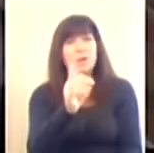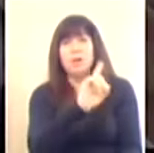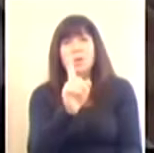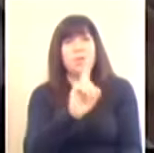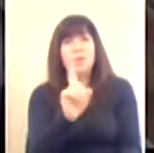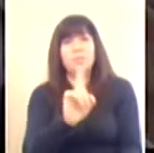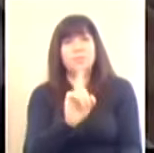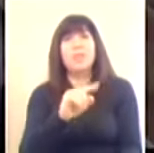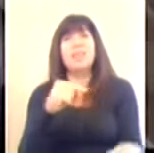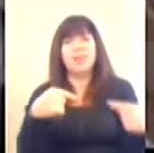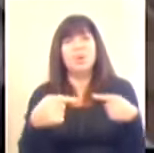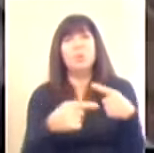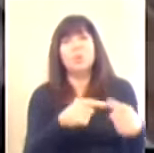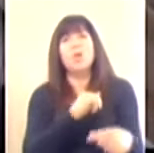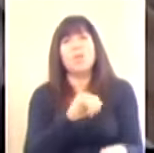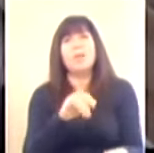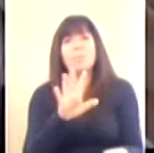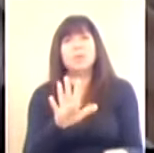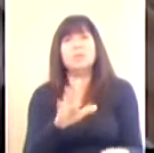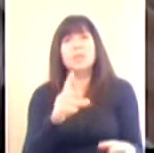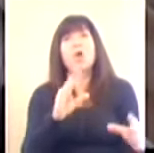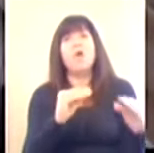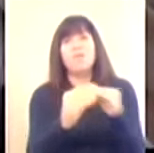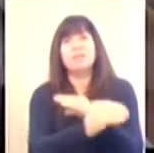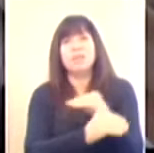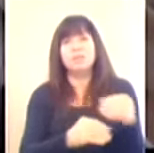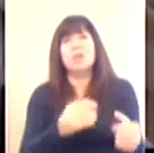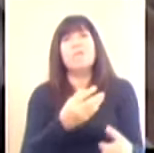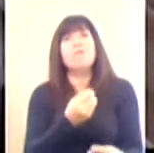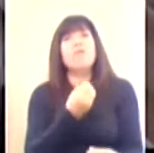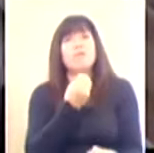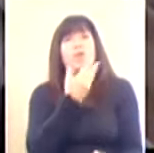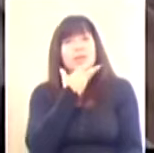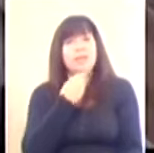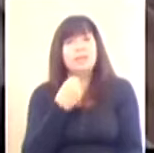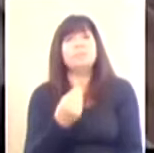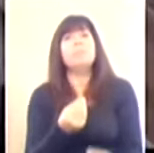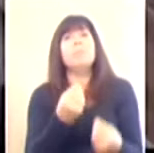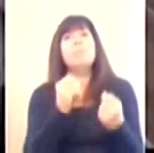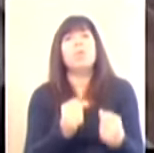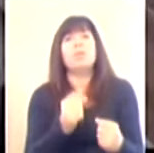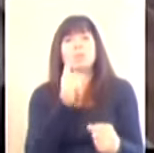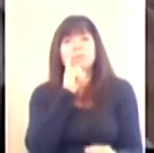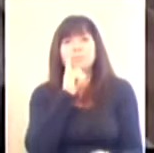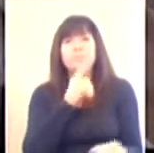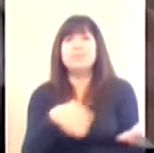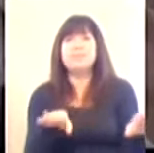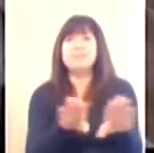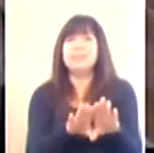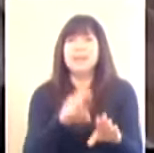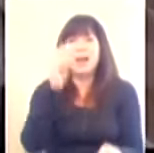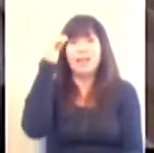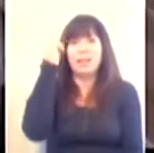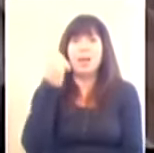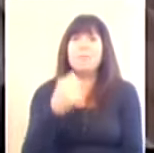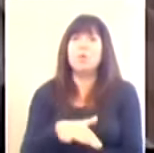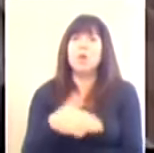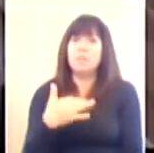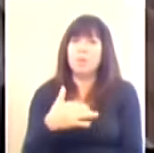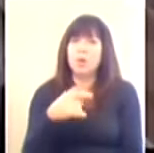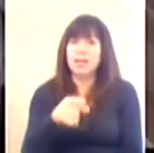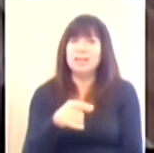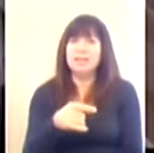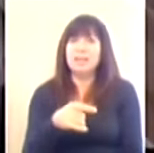podríamos discutirlo después. Creo que es una conversación bonita que podemos tener. Pero quiero cerrar con una idea muy concreta que se relaciona con